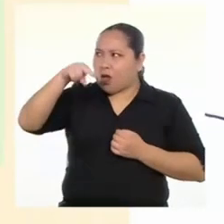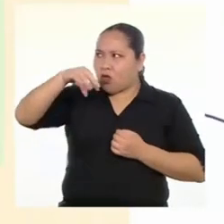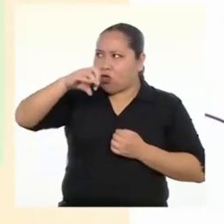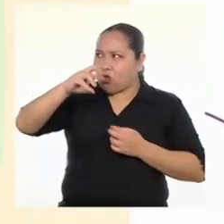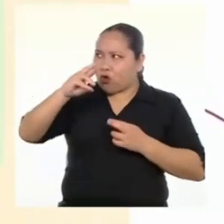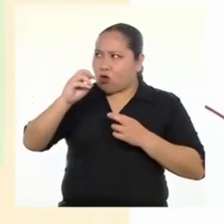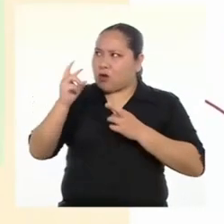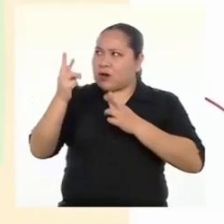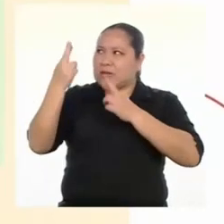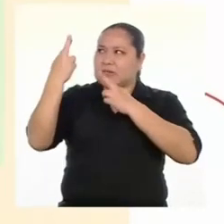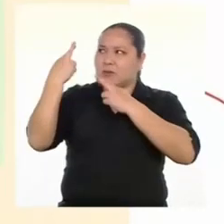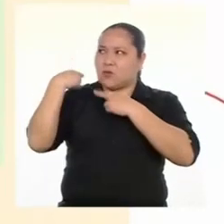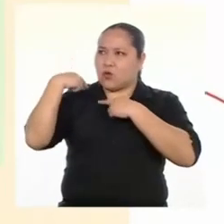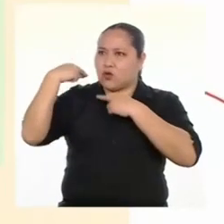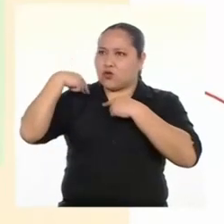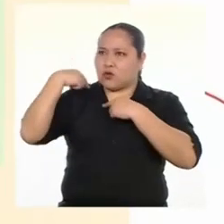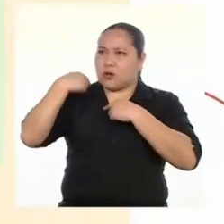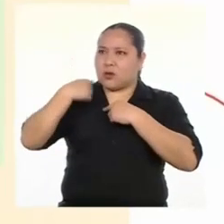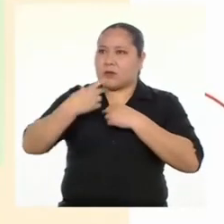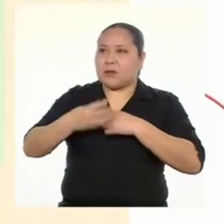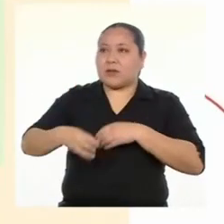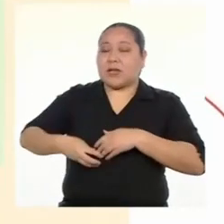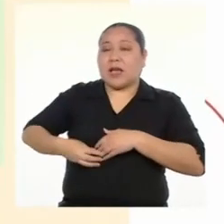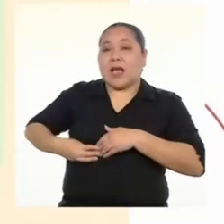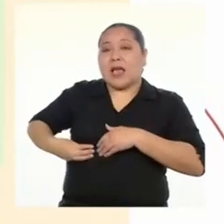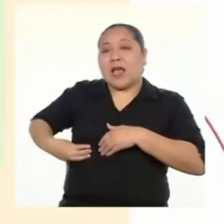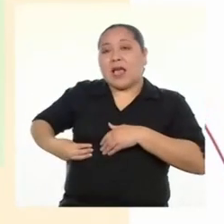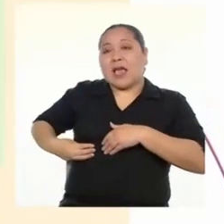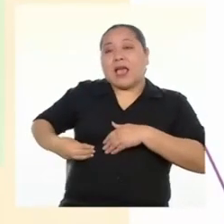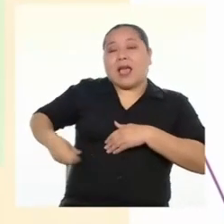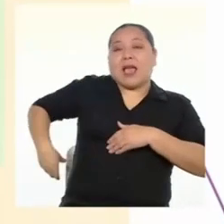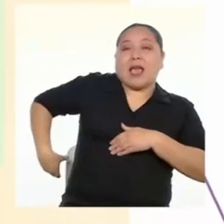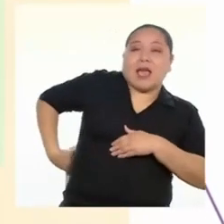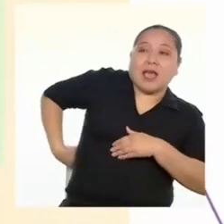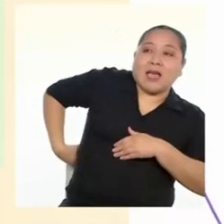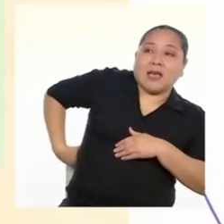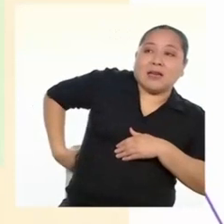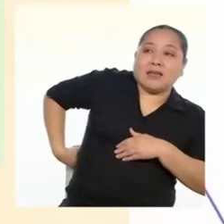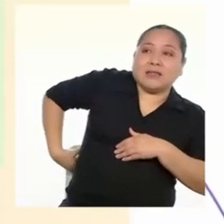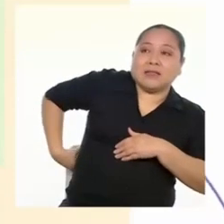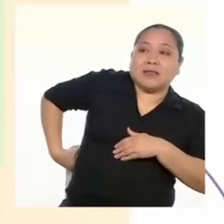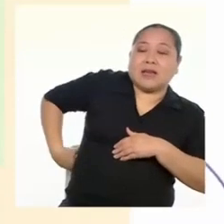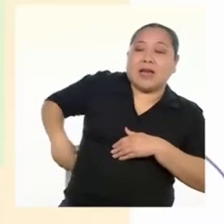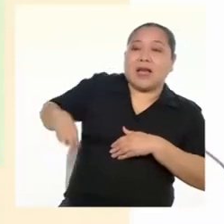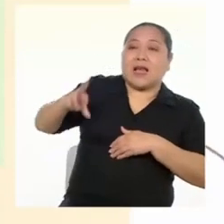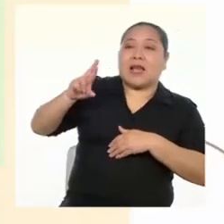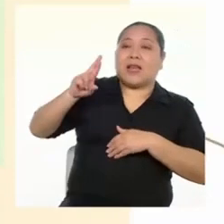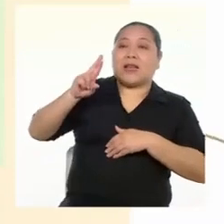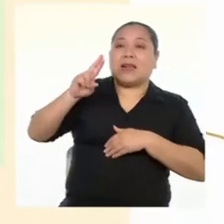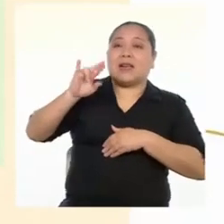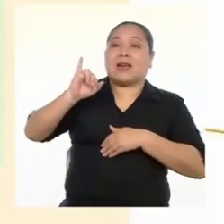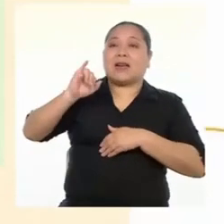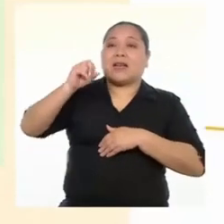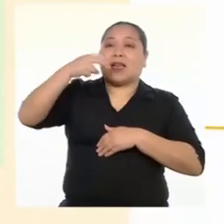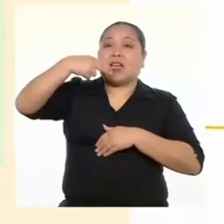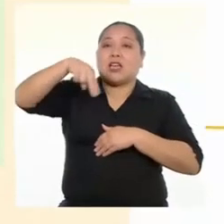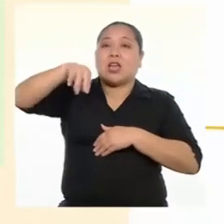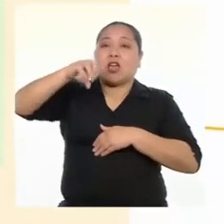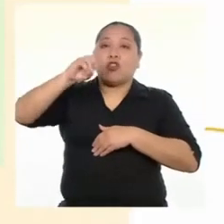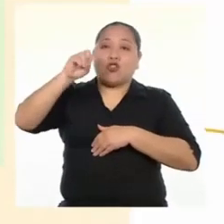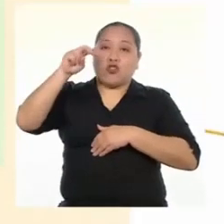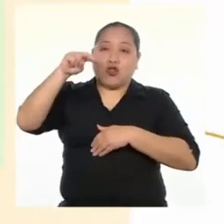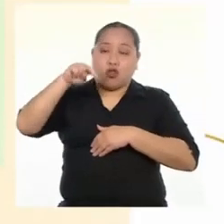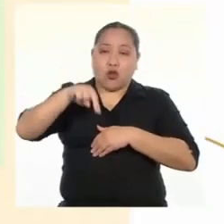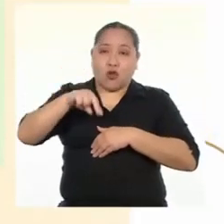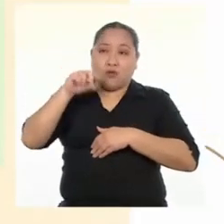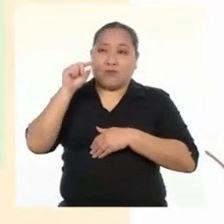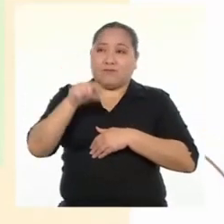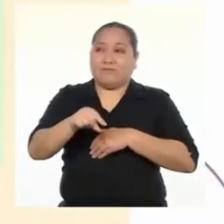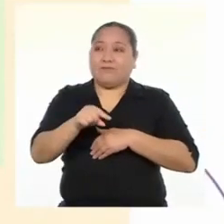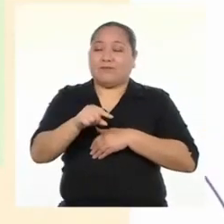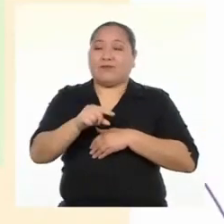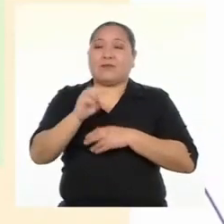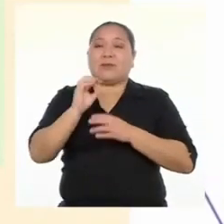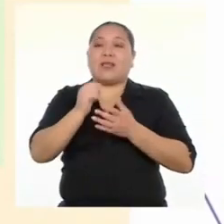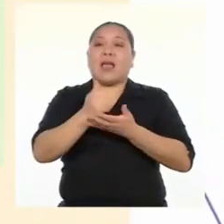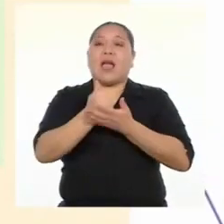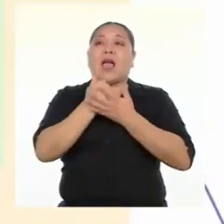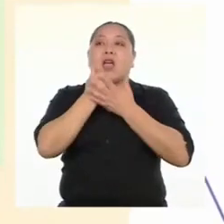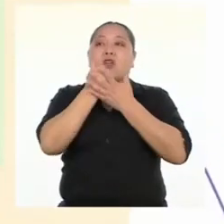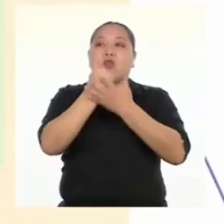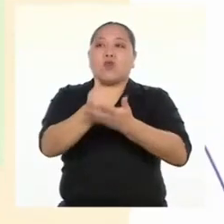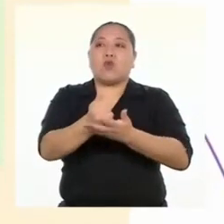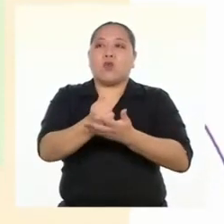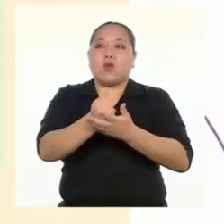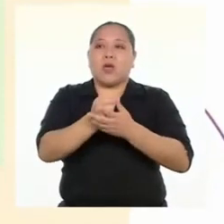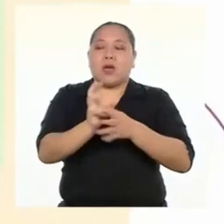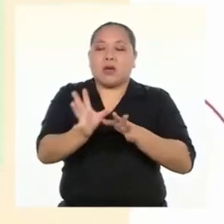excretor? Ese sería el riñón, Yanira. Es capaz de hacerlo gracias a una compleja estructura que le permite